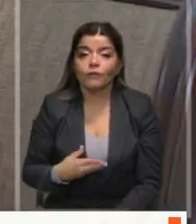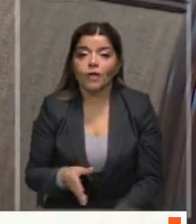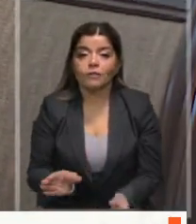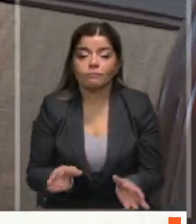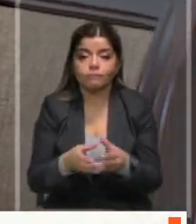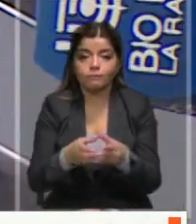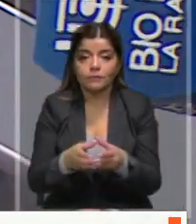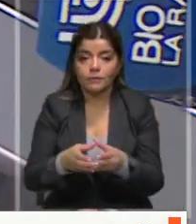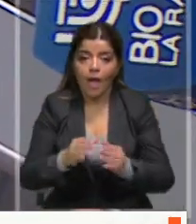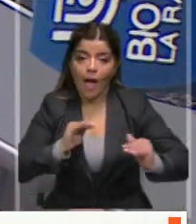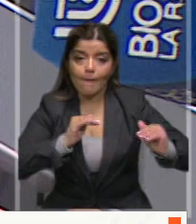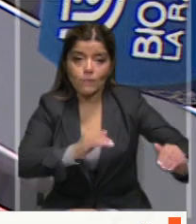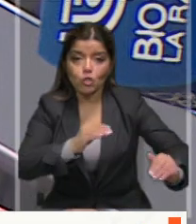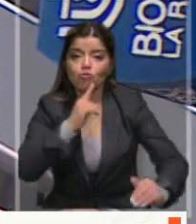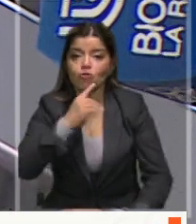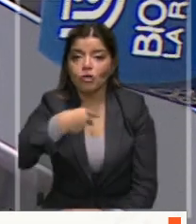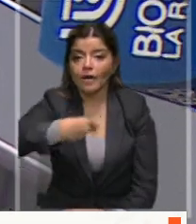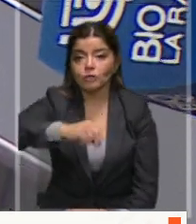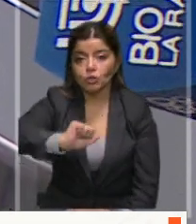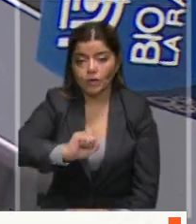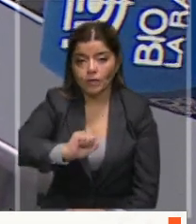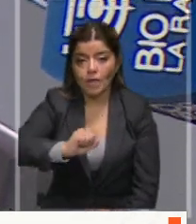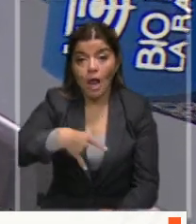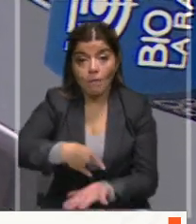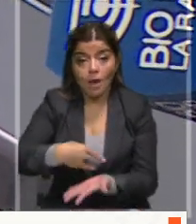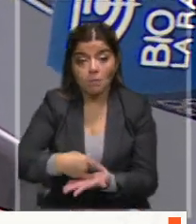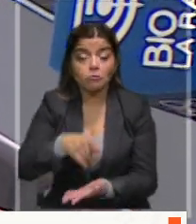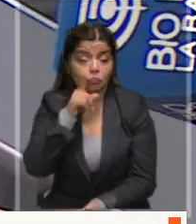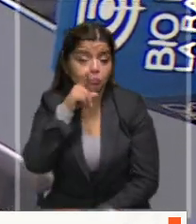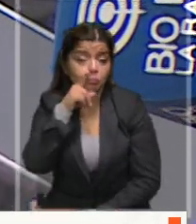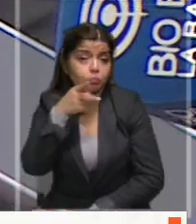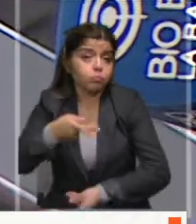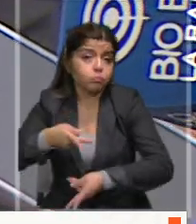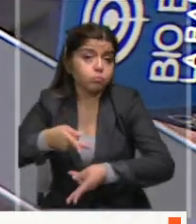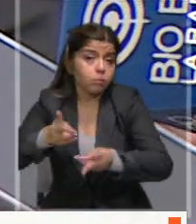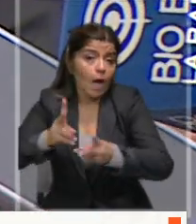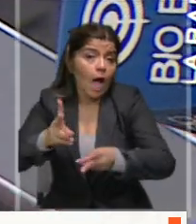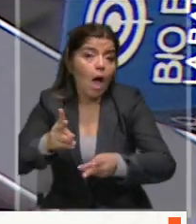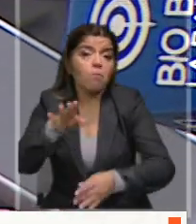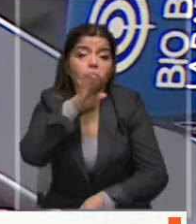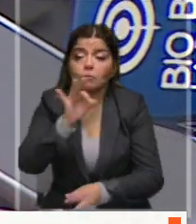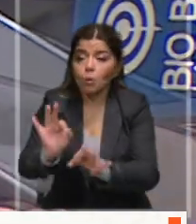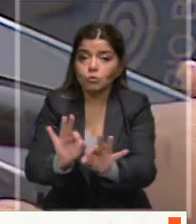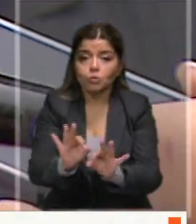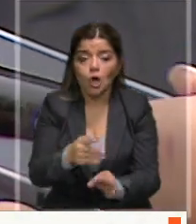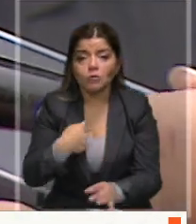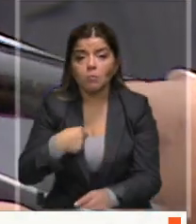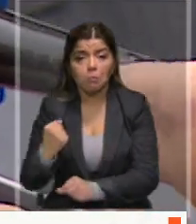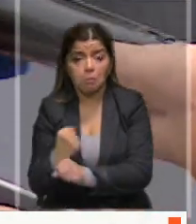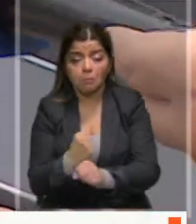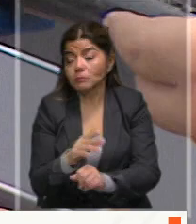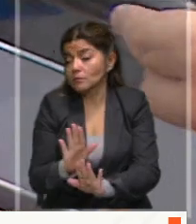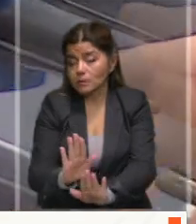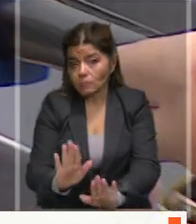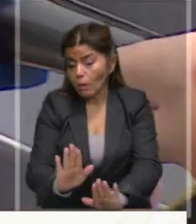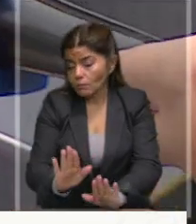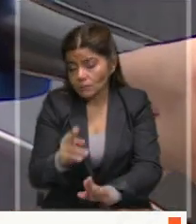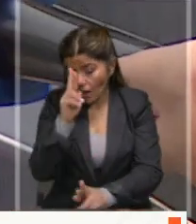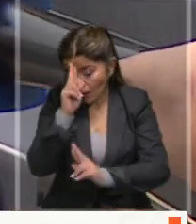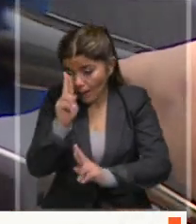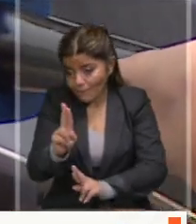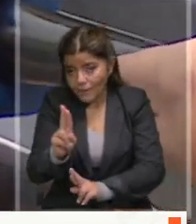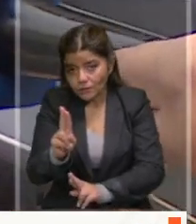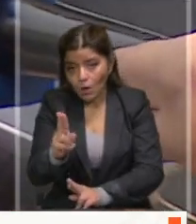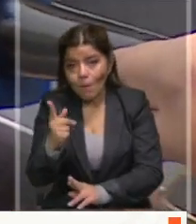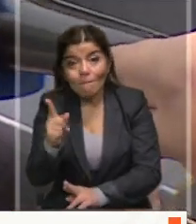con todas el parlamento tiene la autonomía y el derecho para usarla por lo tanto yo no dramatizo respecto a una interpelación y a uno le gustaría que